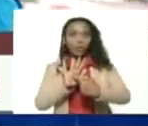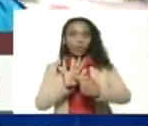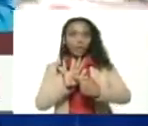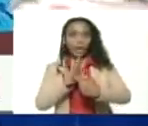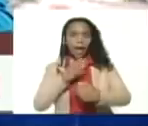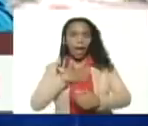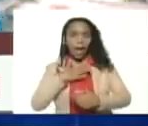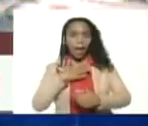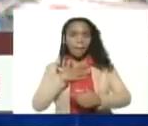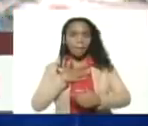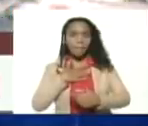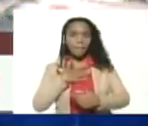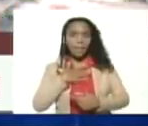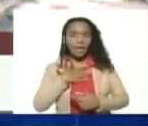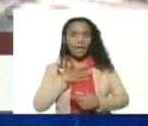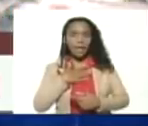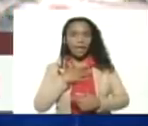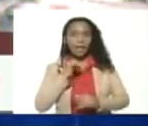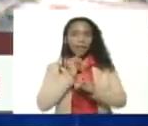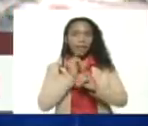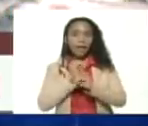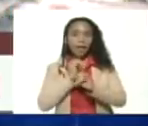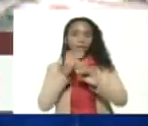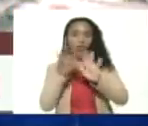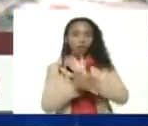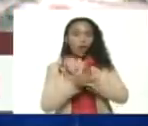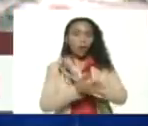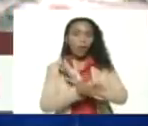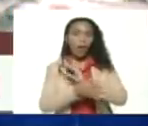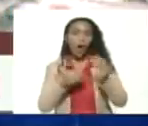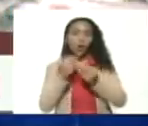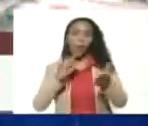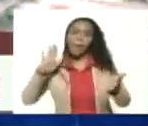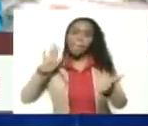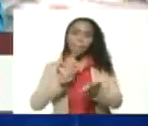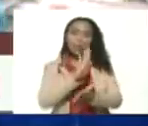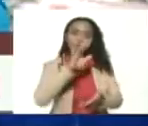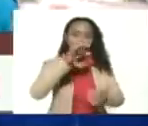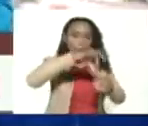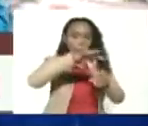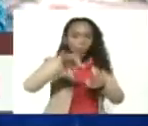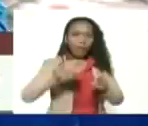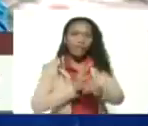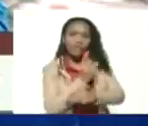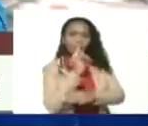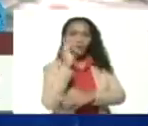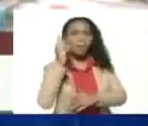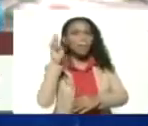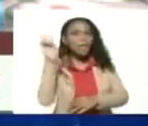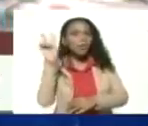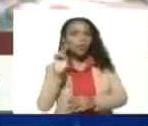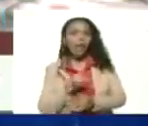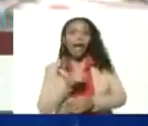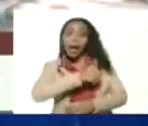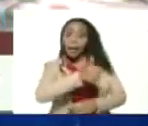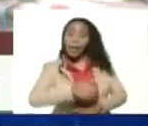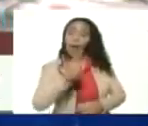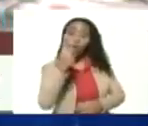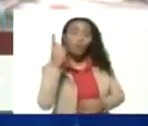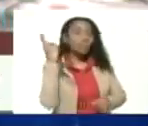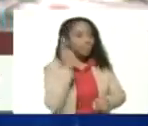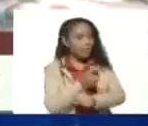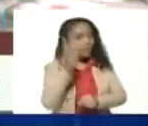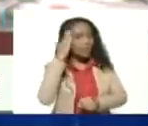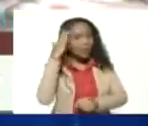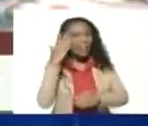en mis redes sociales para que ustedes vean cómo es el impulso de la siembra de semilla, Venezuela. Cada quien debe saber lo que